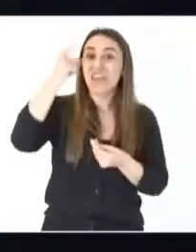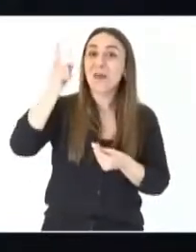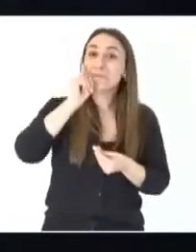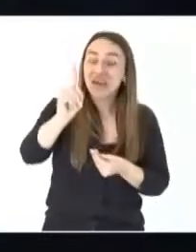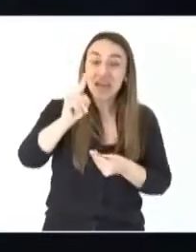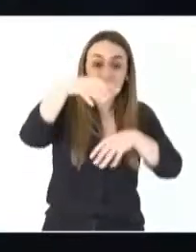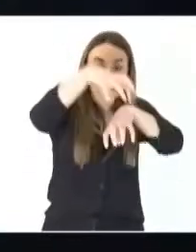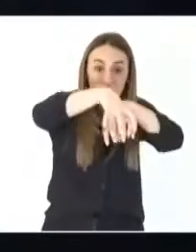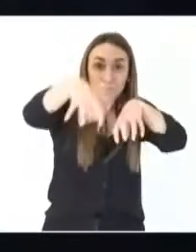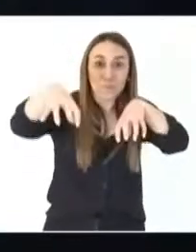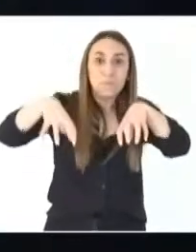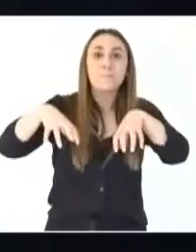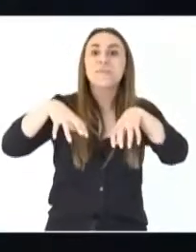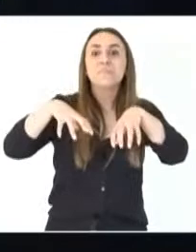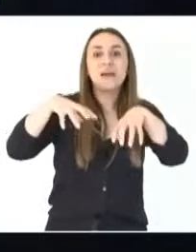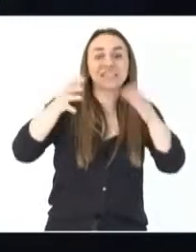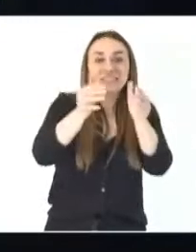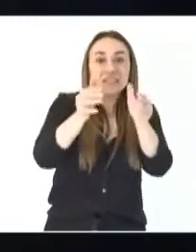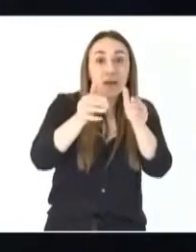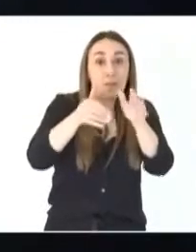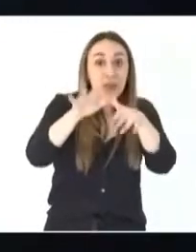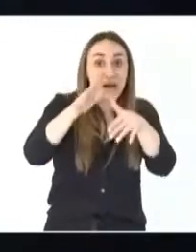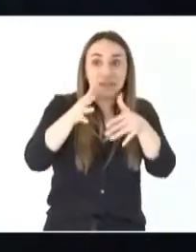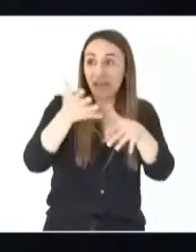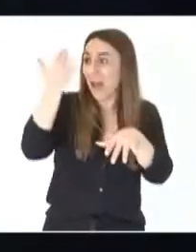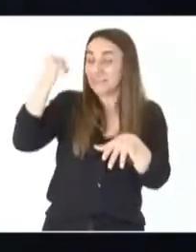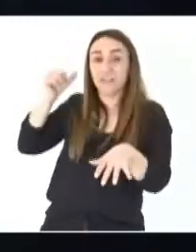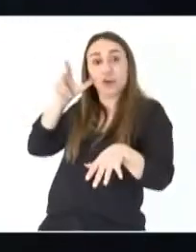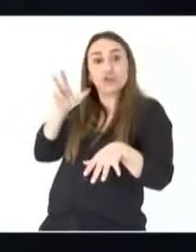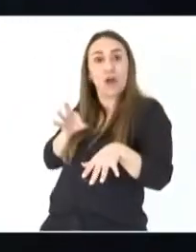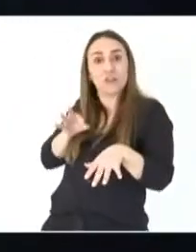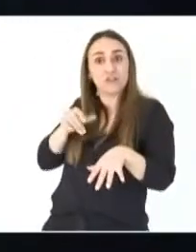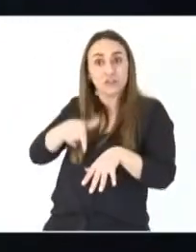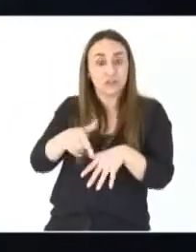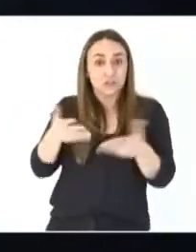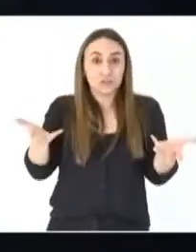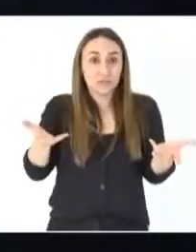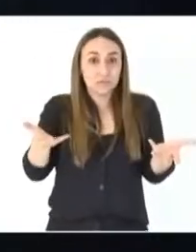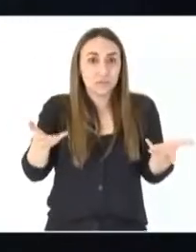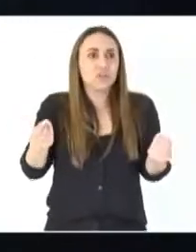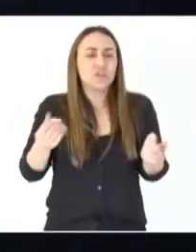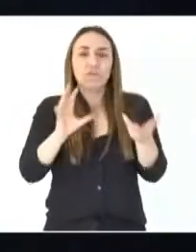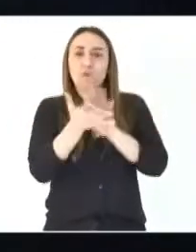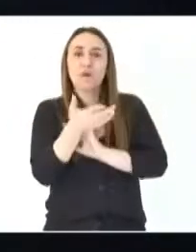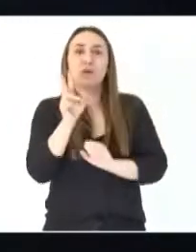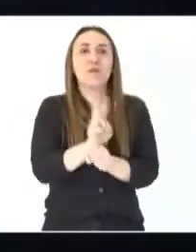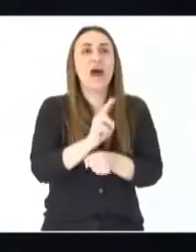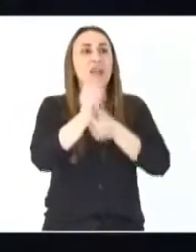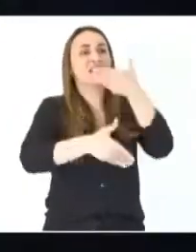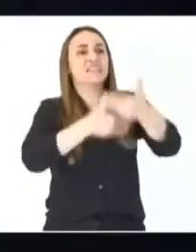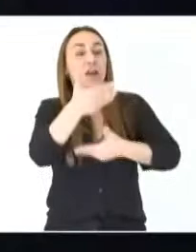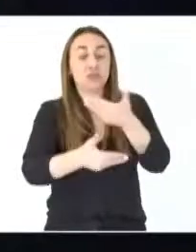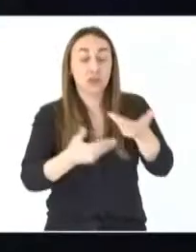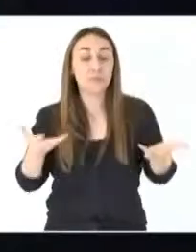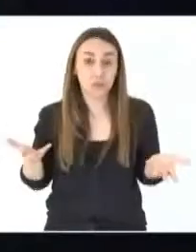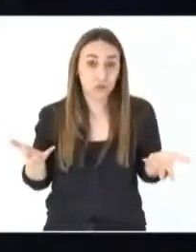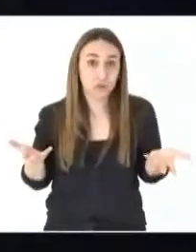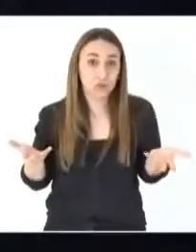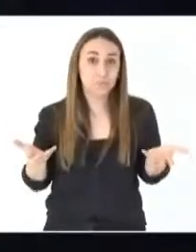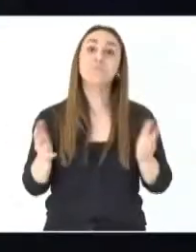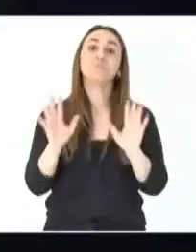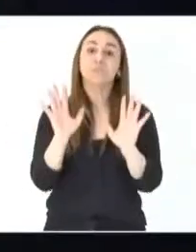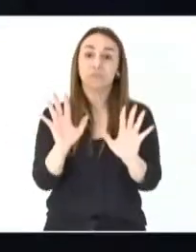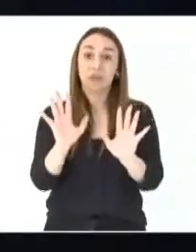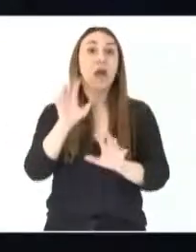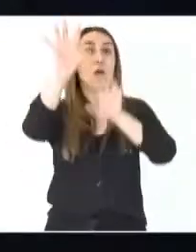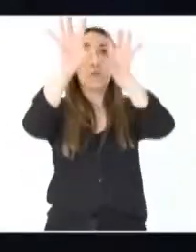más que hace 8 años. ¿Cuál es la política de protección, de cuidado, de desarrollo productivo? ¿Saben qué? En 19 provincias de las 24 creció